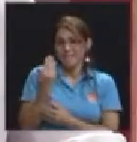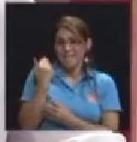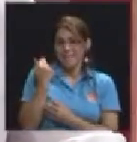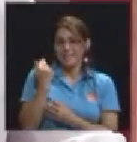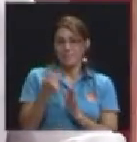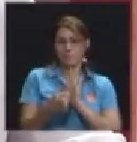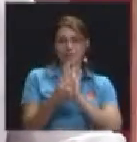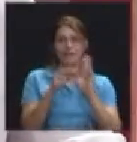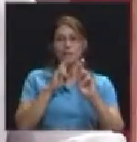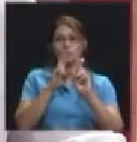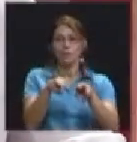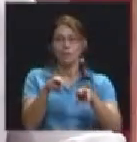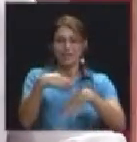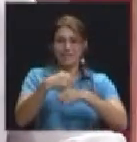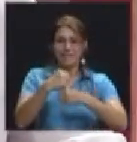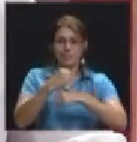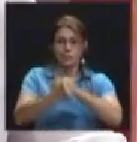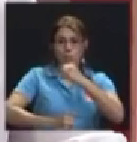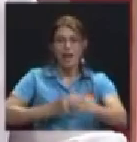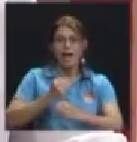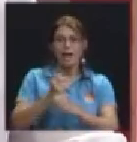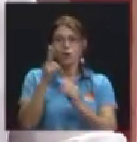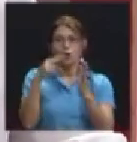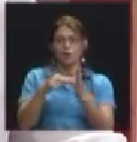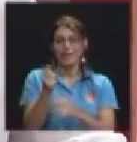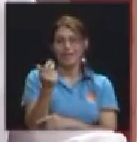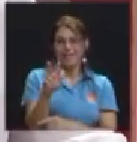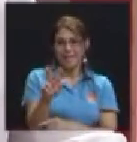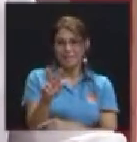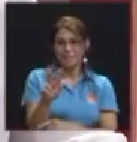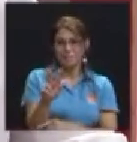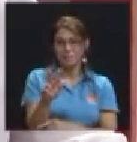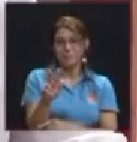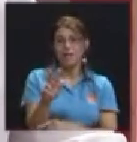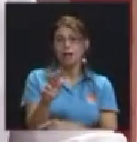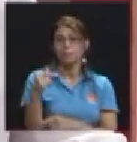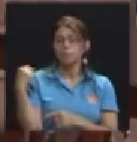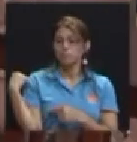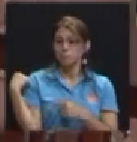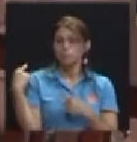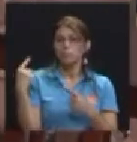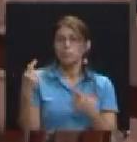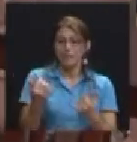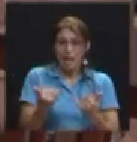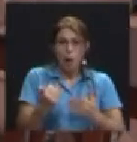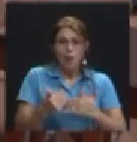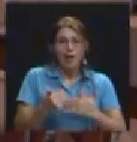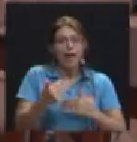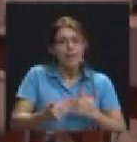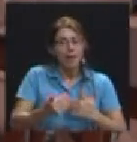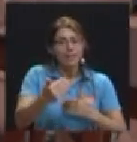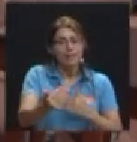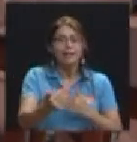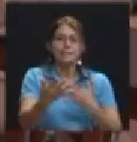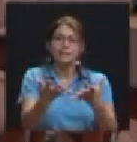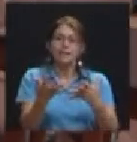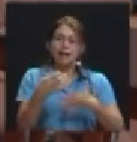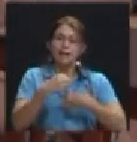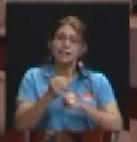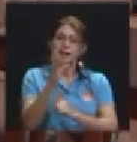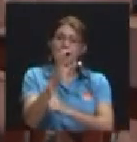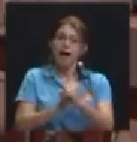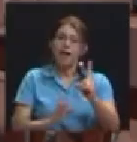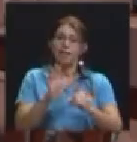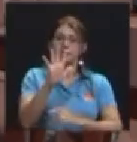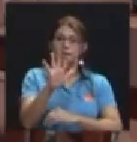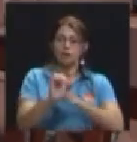el 2013, ¿verdad? Es una periodicidad que de ahora en adelante se quiere que sea cada 5 años, que es